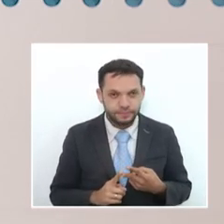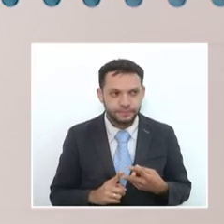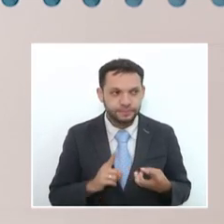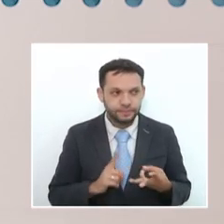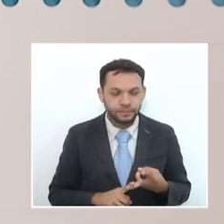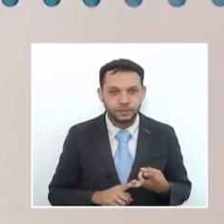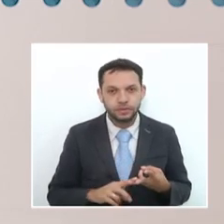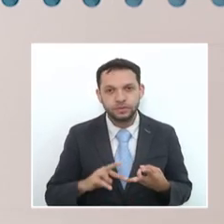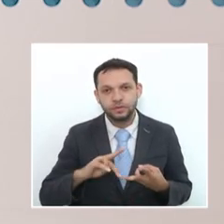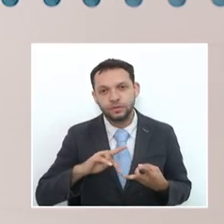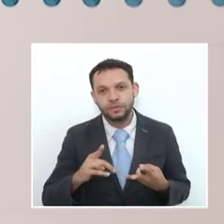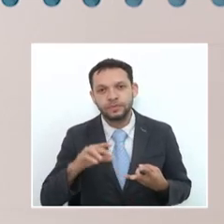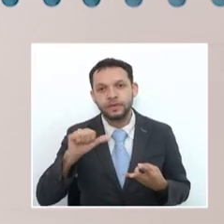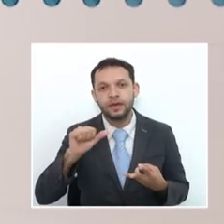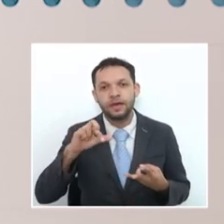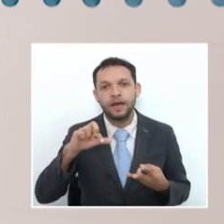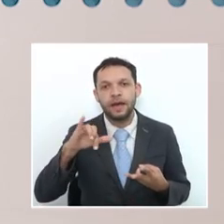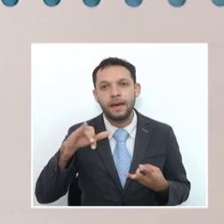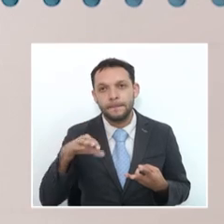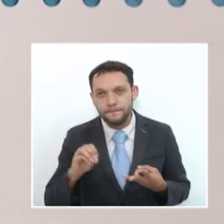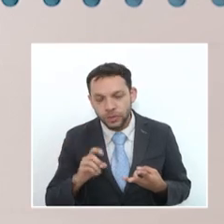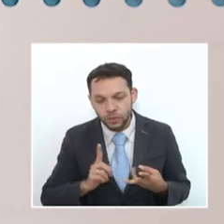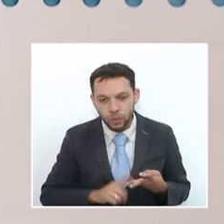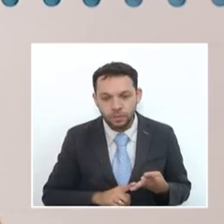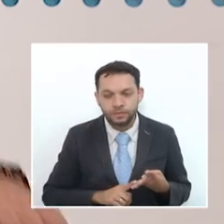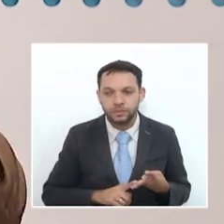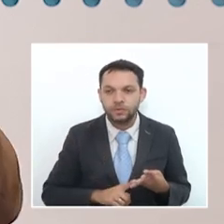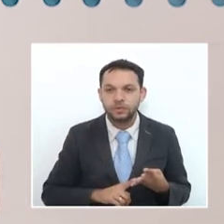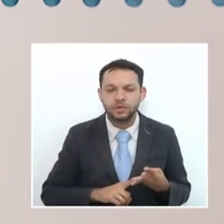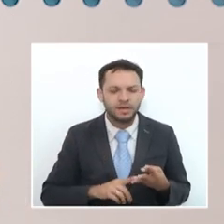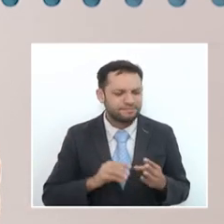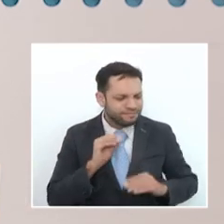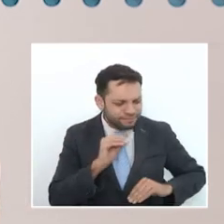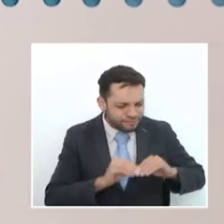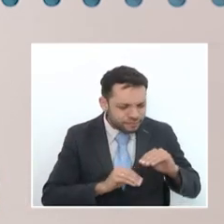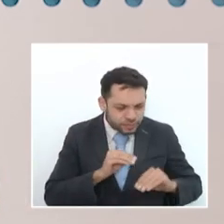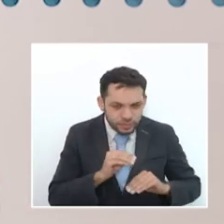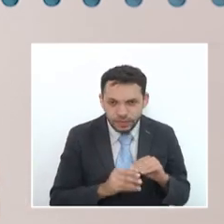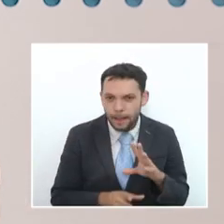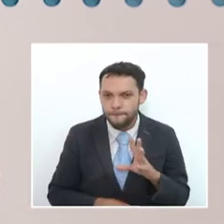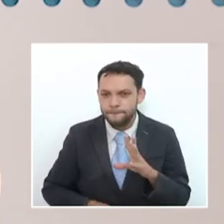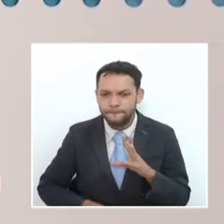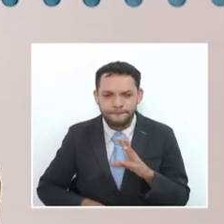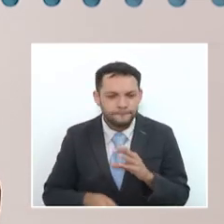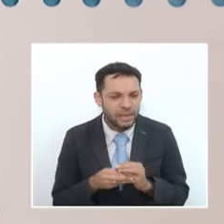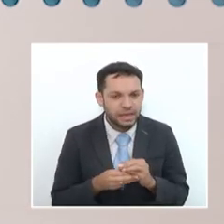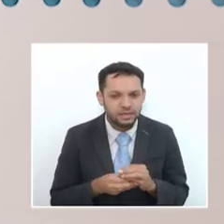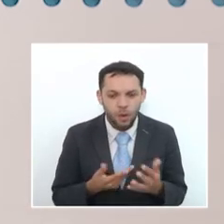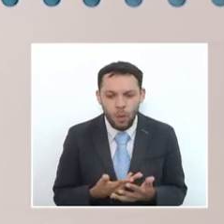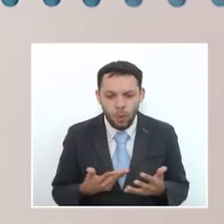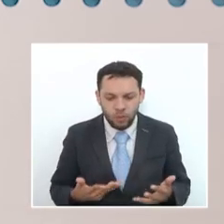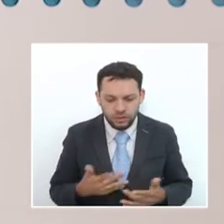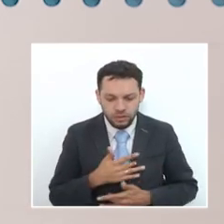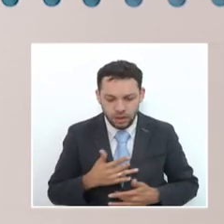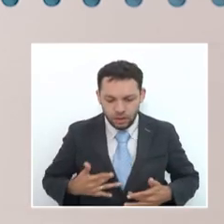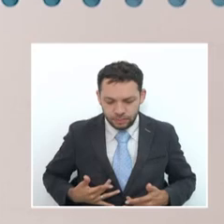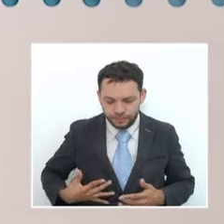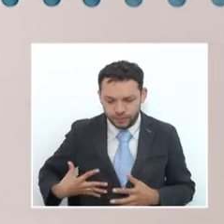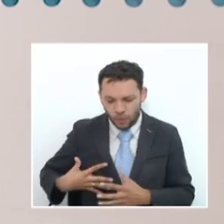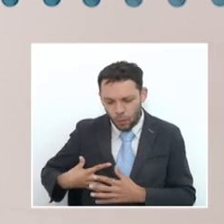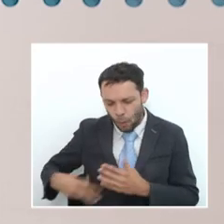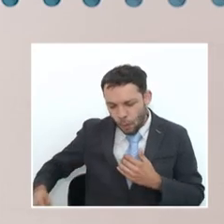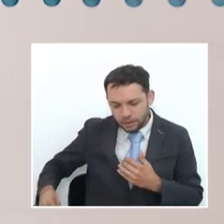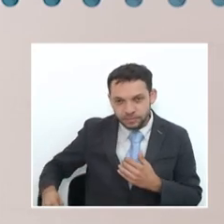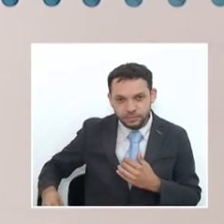Hay un producto que se llama arenaria en la homeopatía, pero más que uno buscar con qué yo puedo botar esos